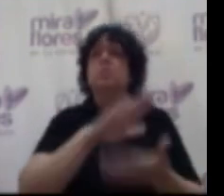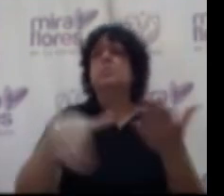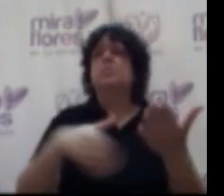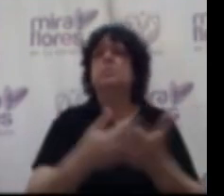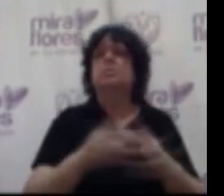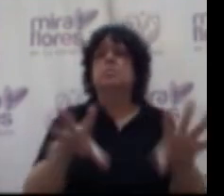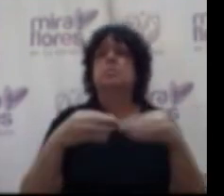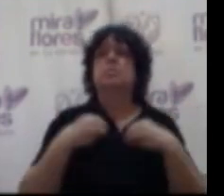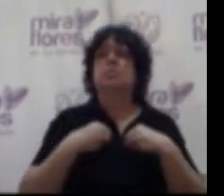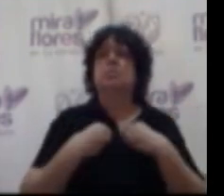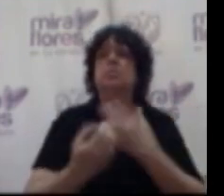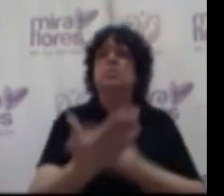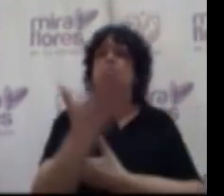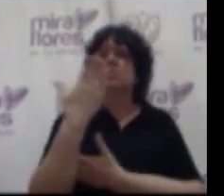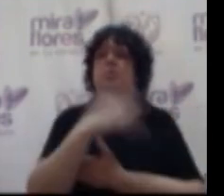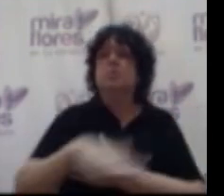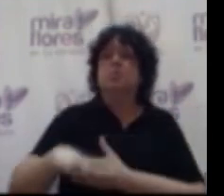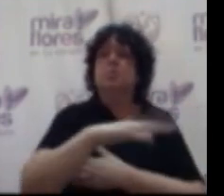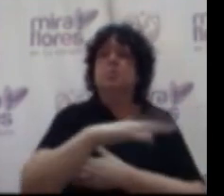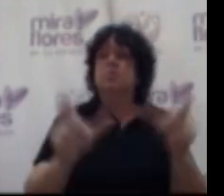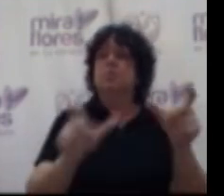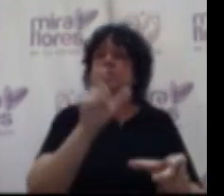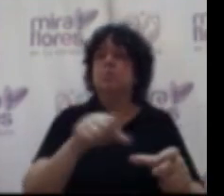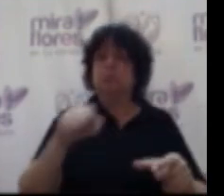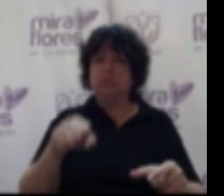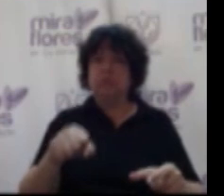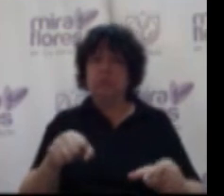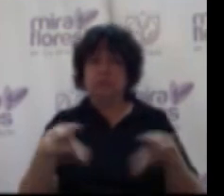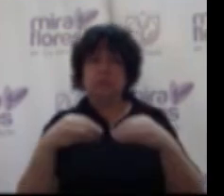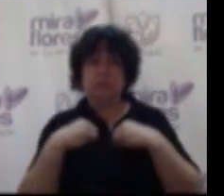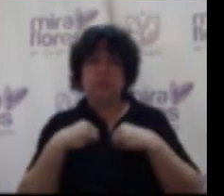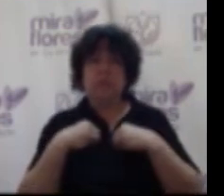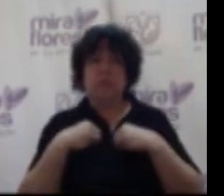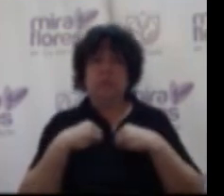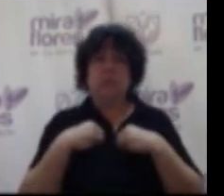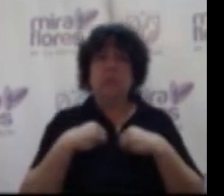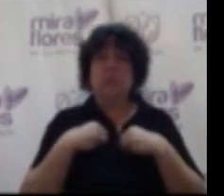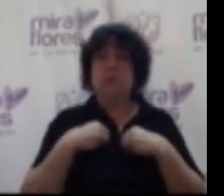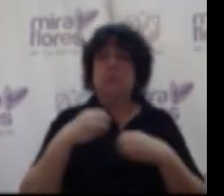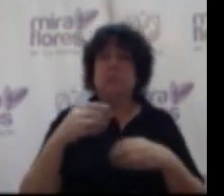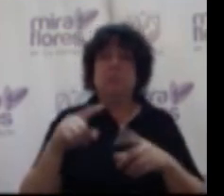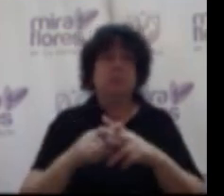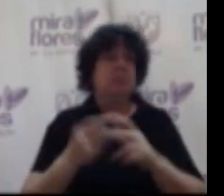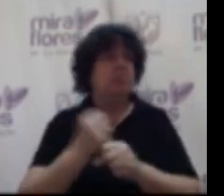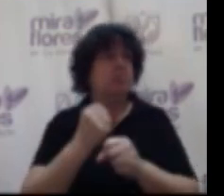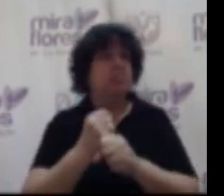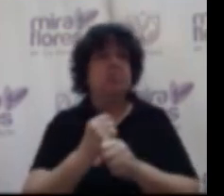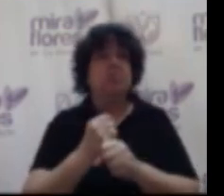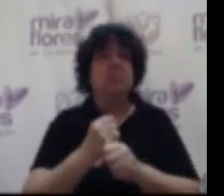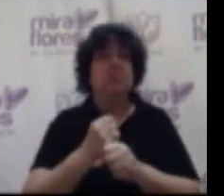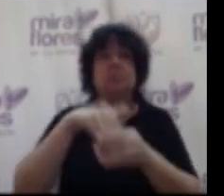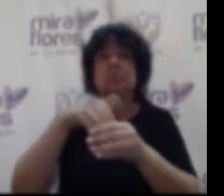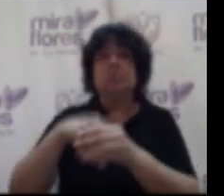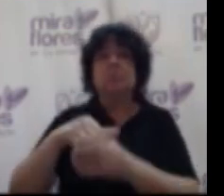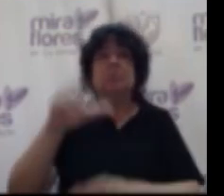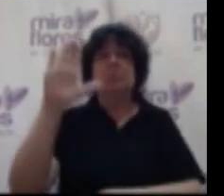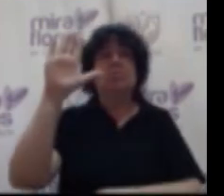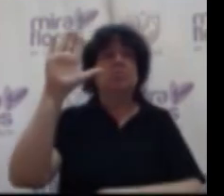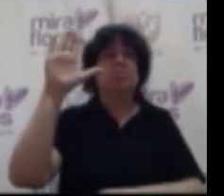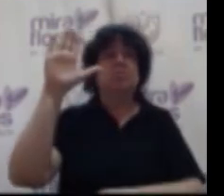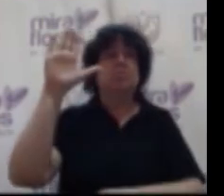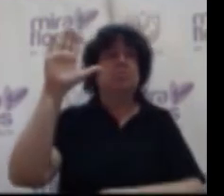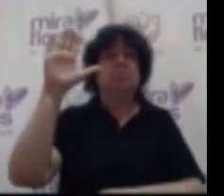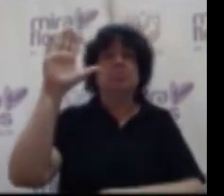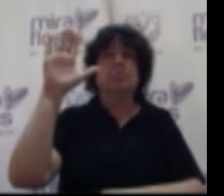acuerdos tomados esta mañana aquellos miembros que estén a favor de esta exoneración y la ejecución inmediata de los acuerdos sirvanse expresarlo en señal de